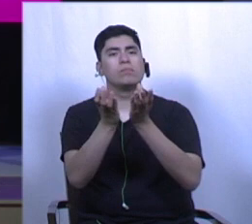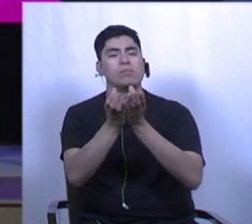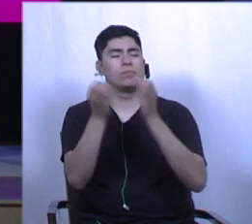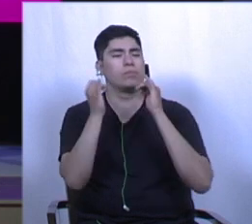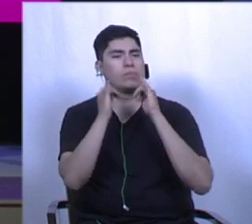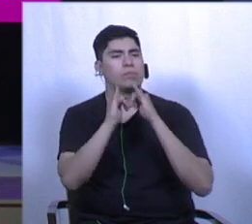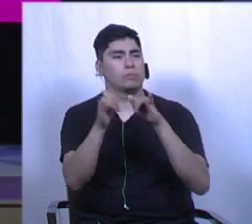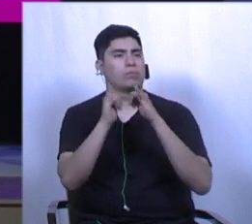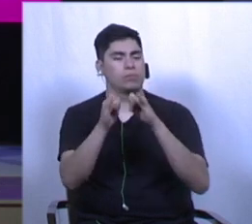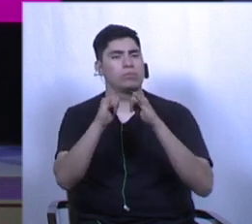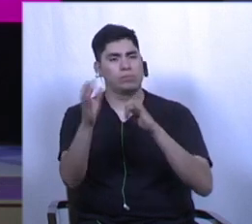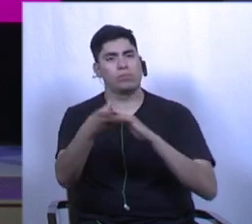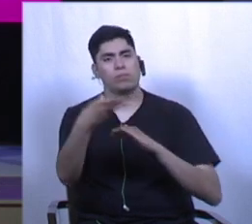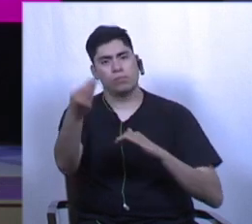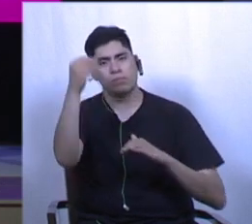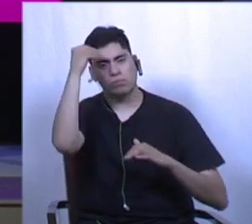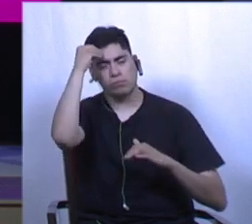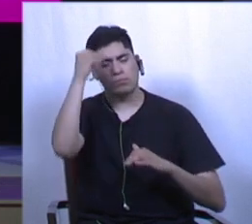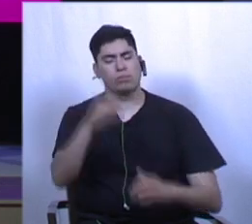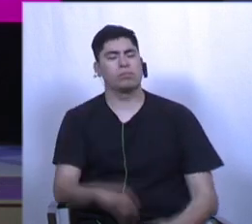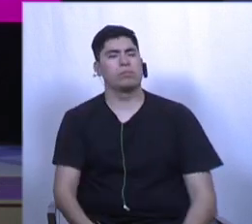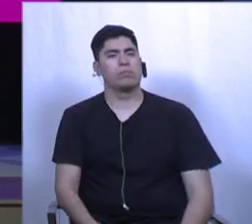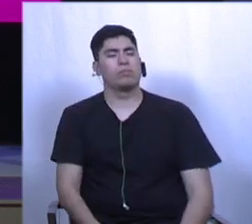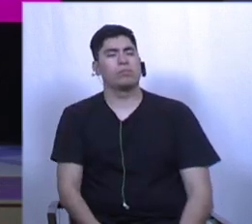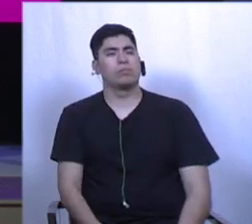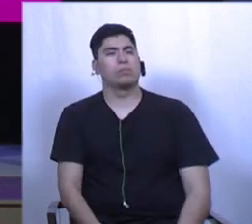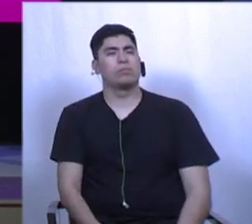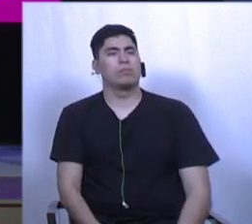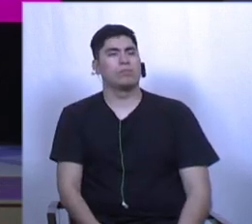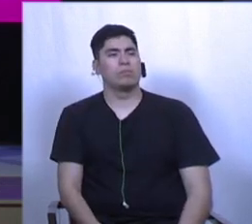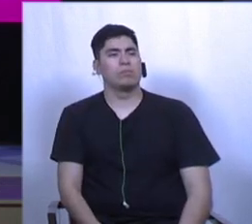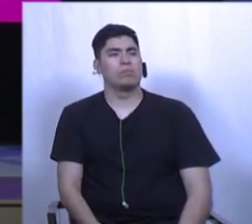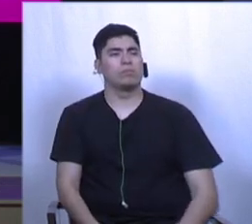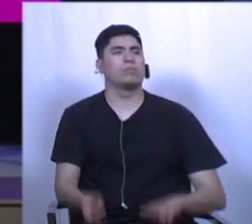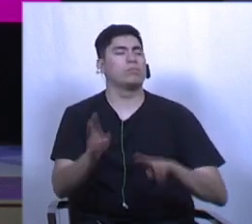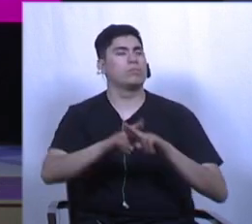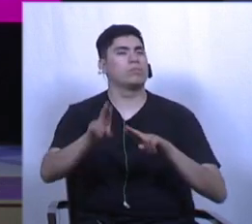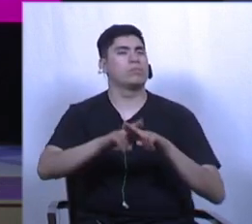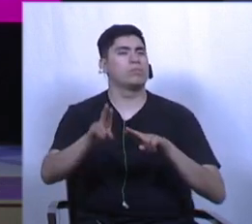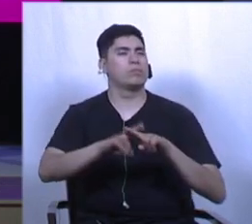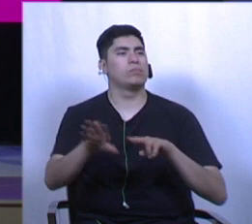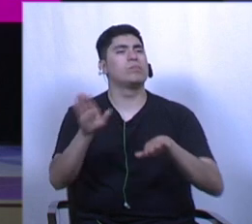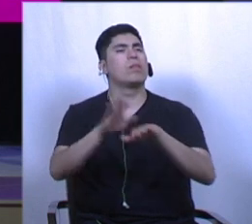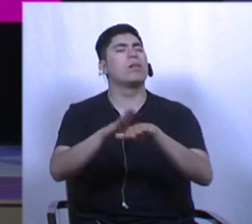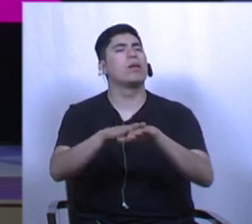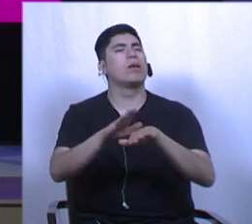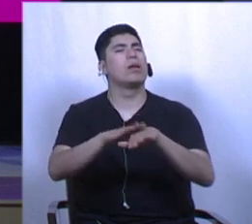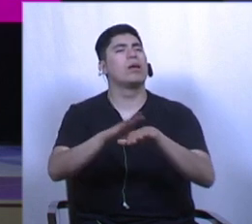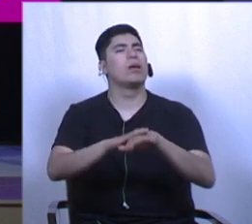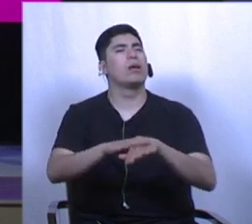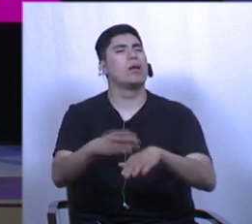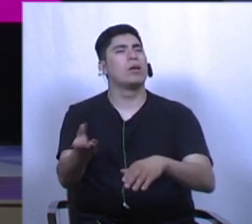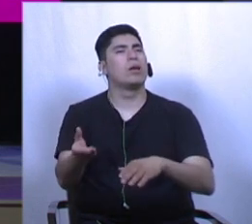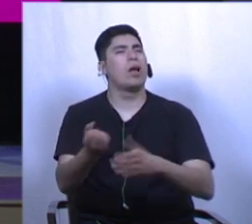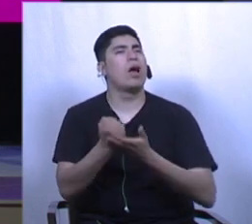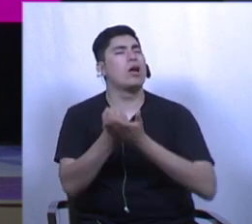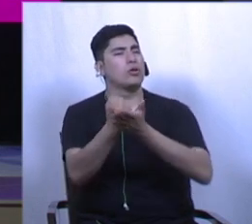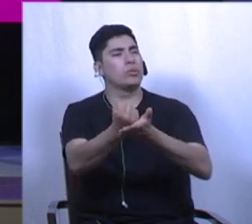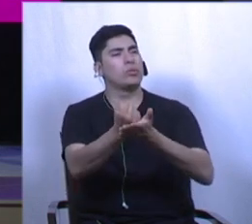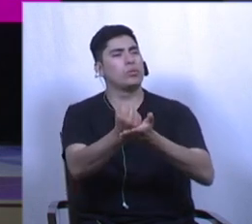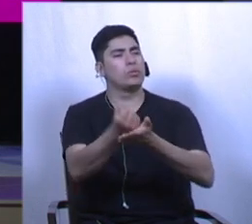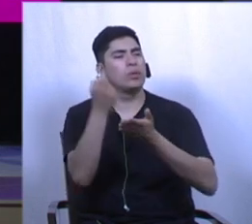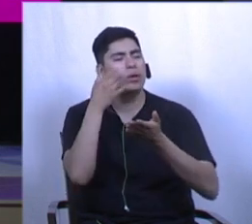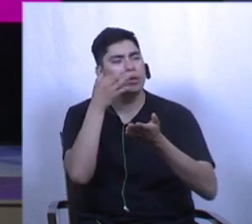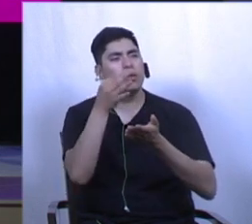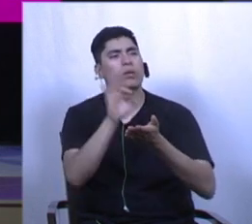información. Esencialmente, lo que estamos haciendo es pedir la ayuda de la inteligencia artificial para identificar cuál es